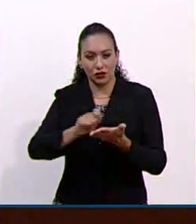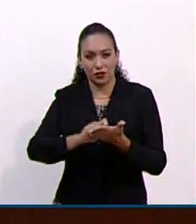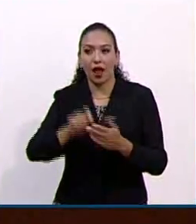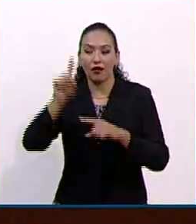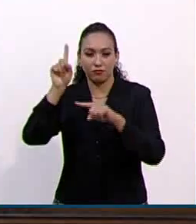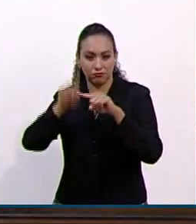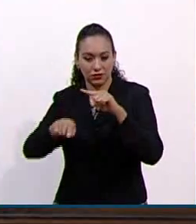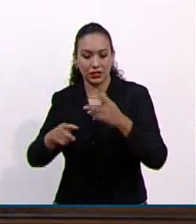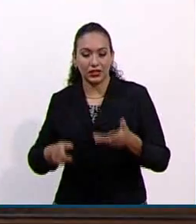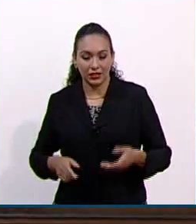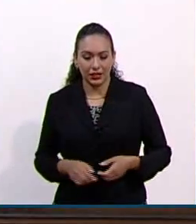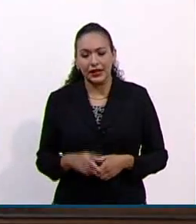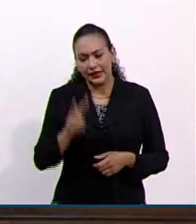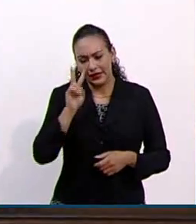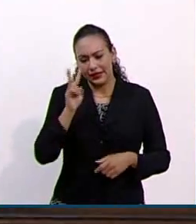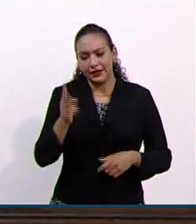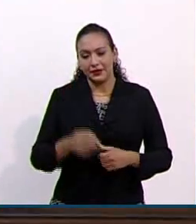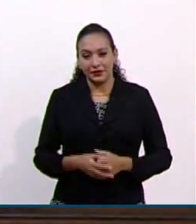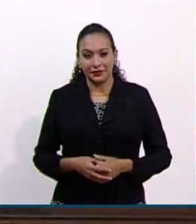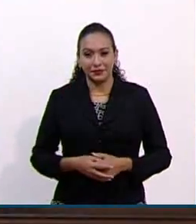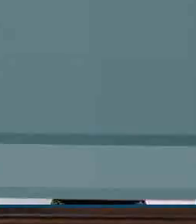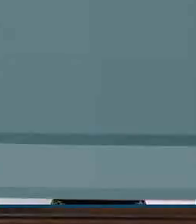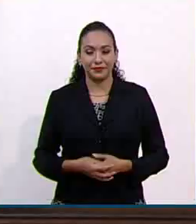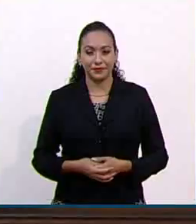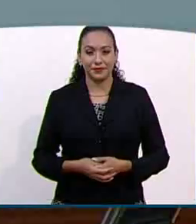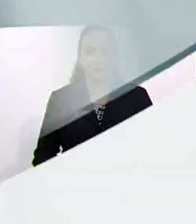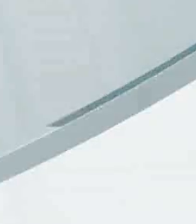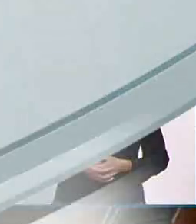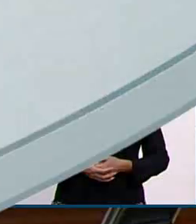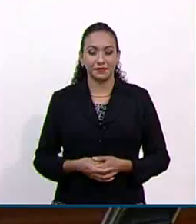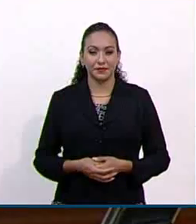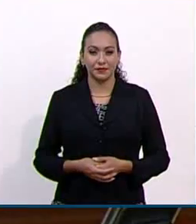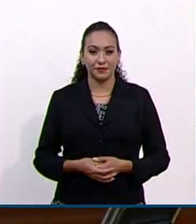unilateral. Escuchemos nuevamente al ministro ponente.